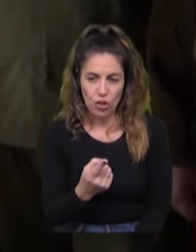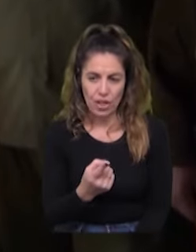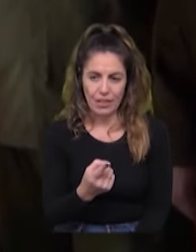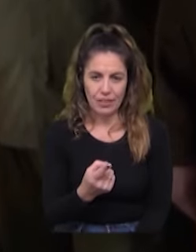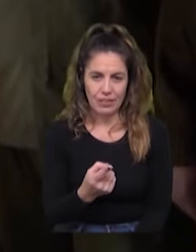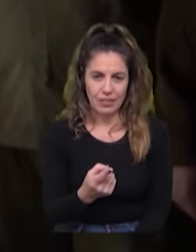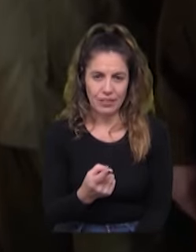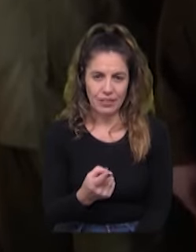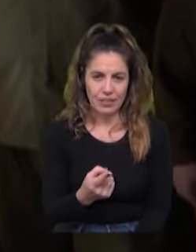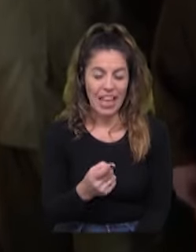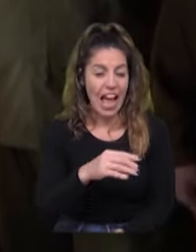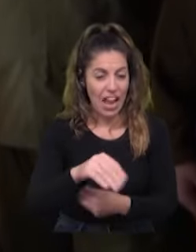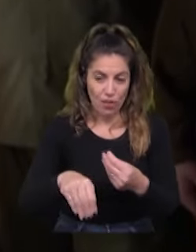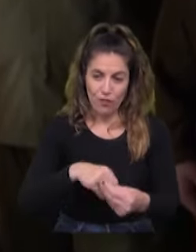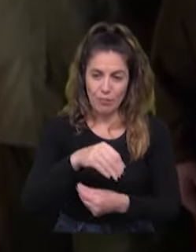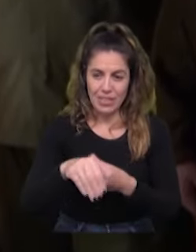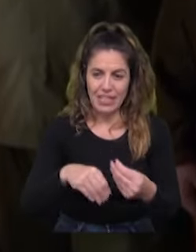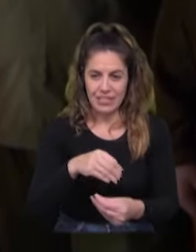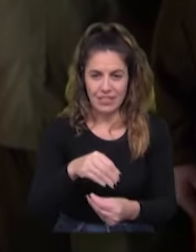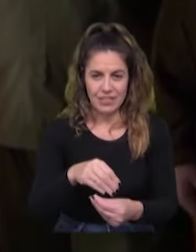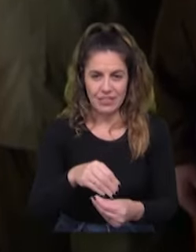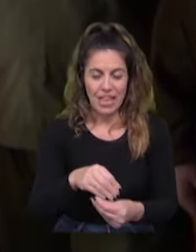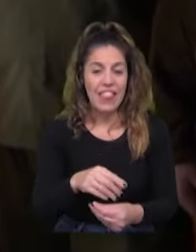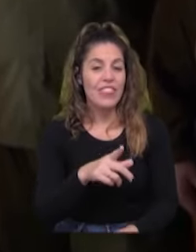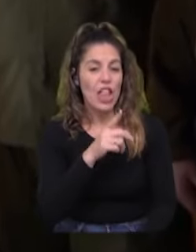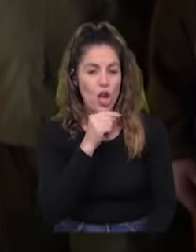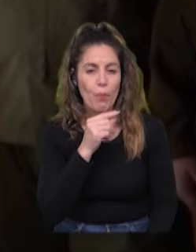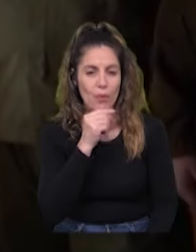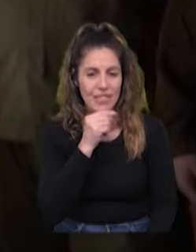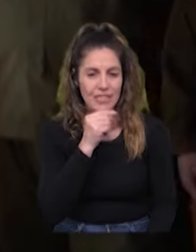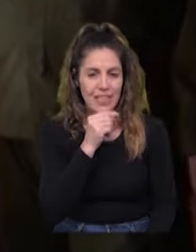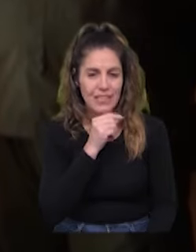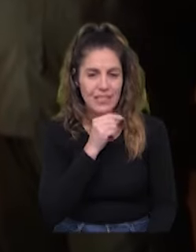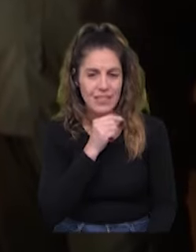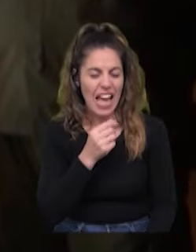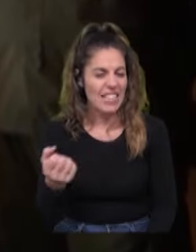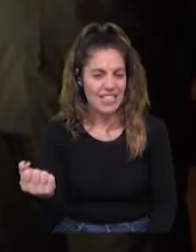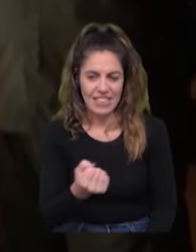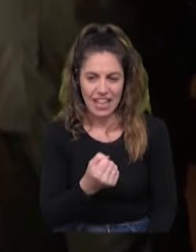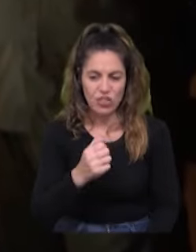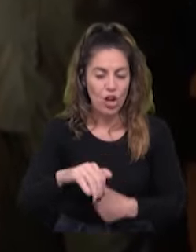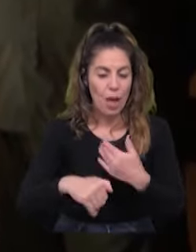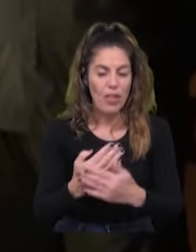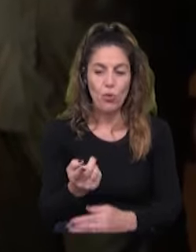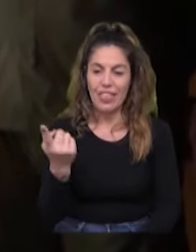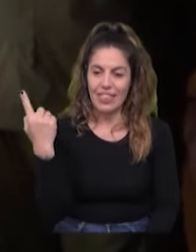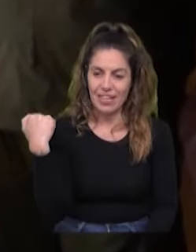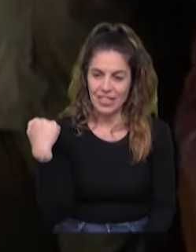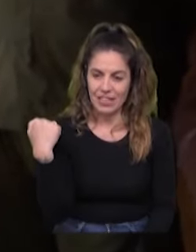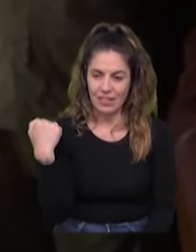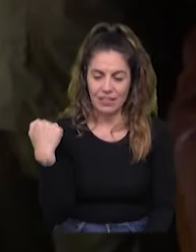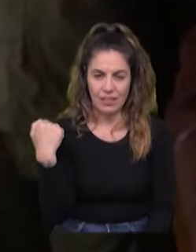a las familias de los carabineros vilmente asesinados la madrugada de